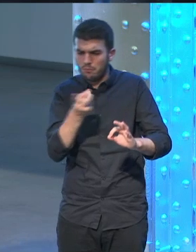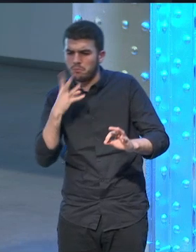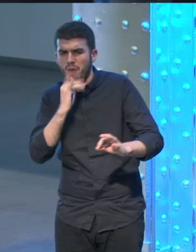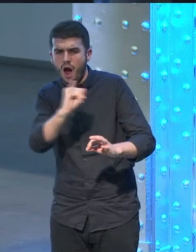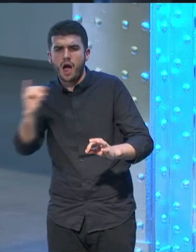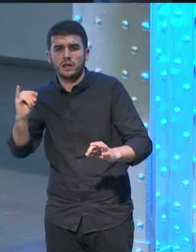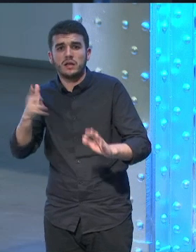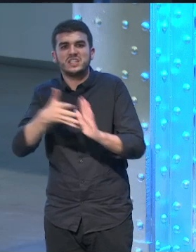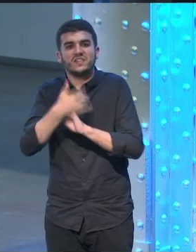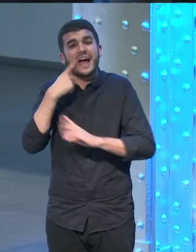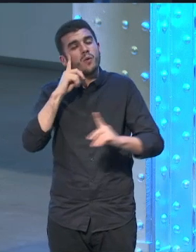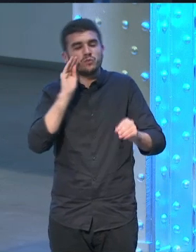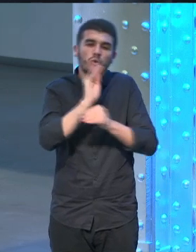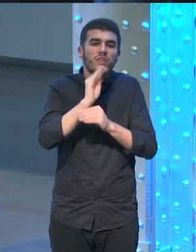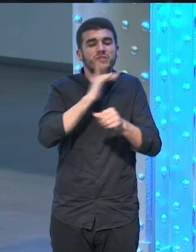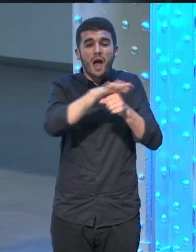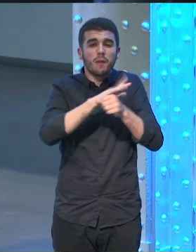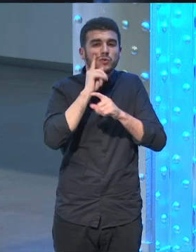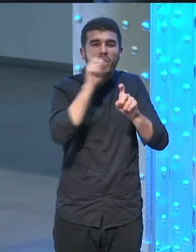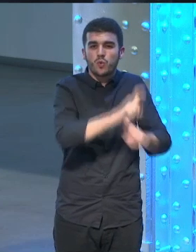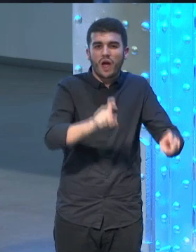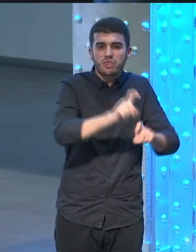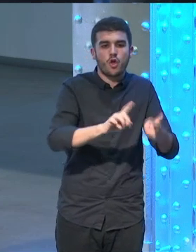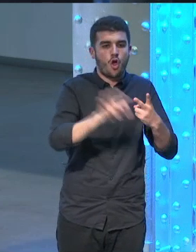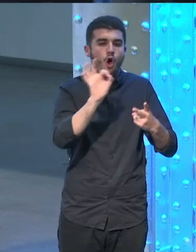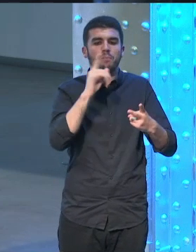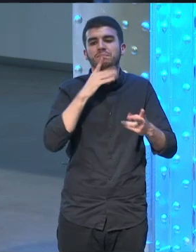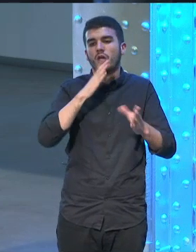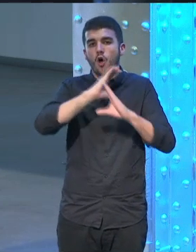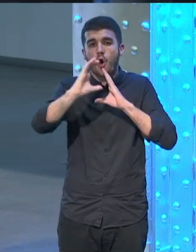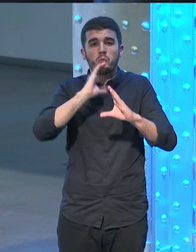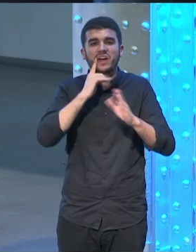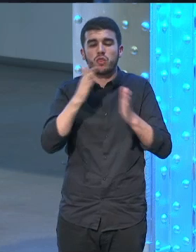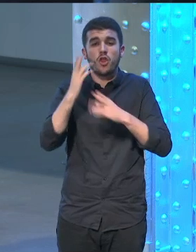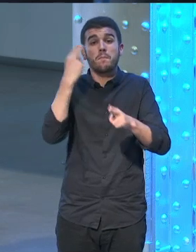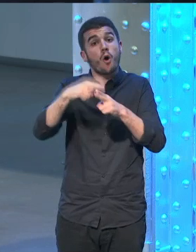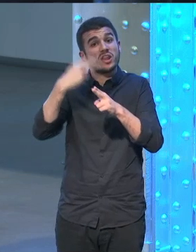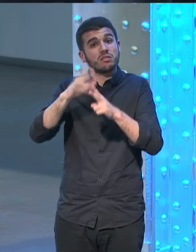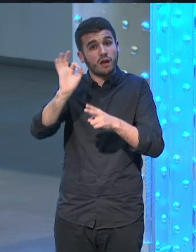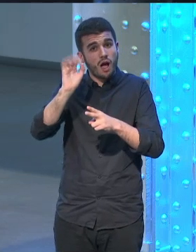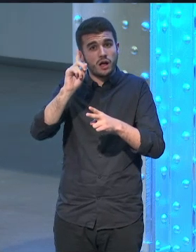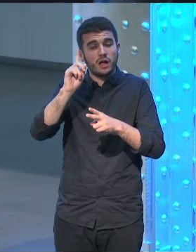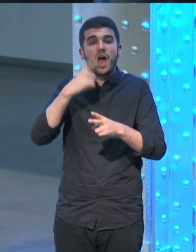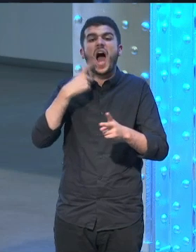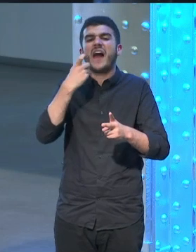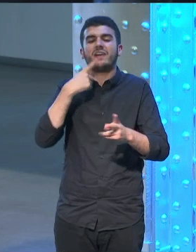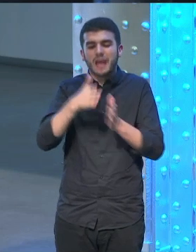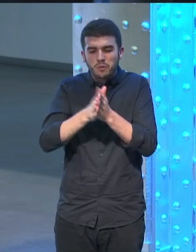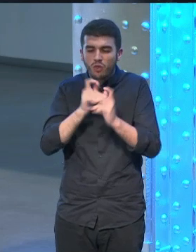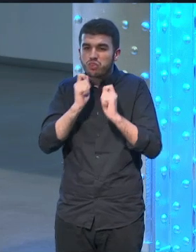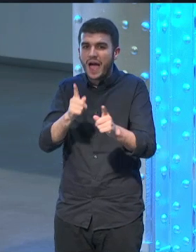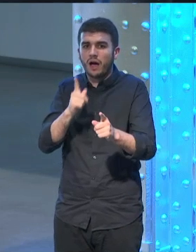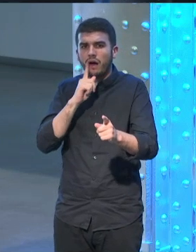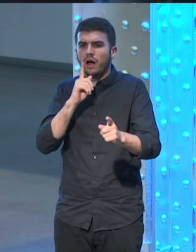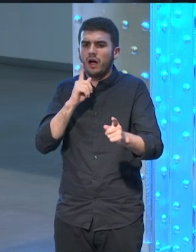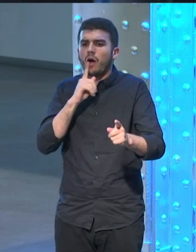mucho cuidado en el ámbito de la educación, en el ámbito de la comunicación política, en qué motivamos a las personas